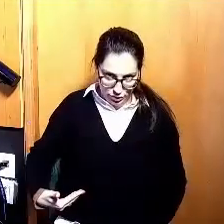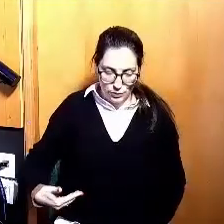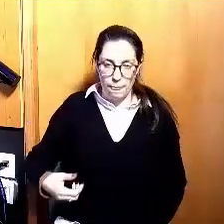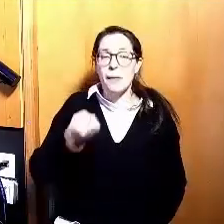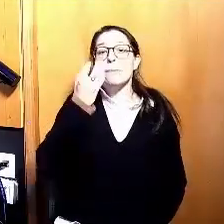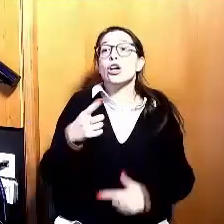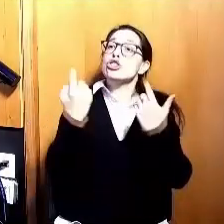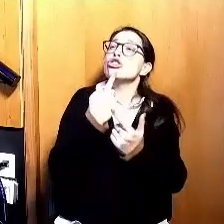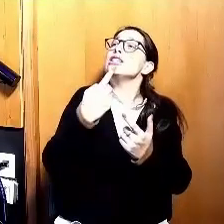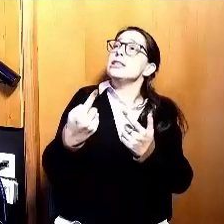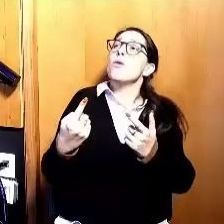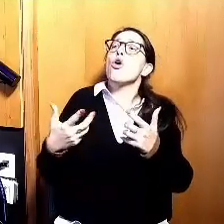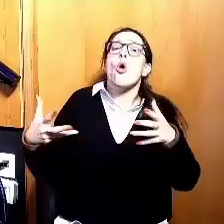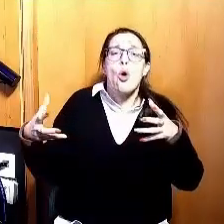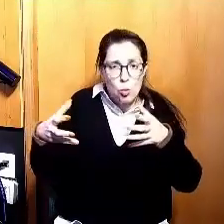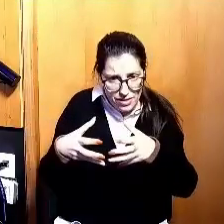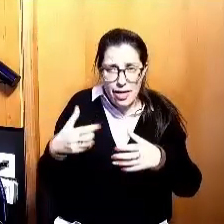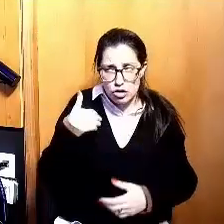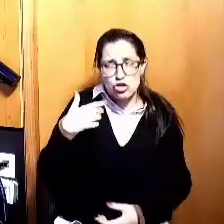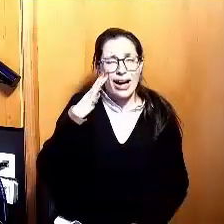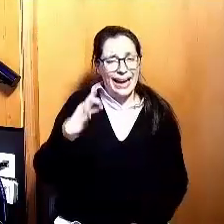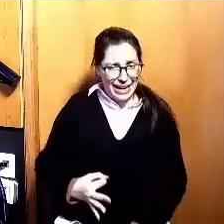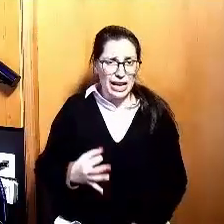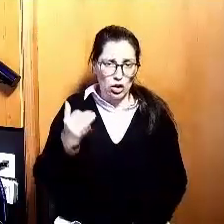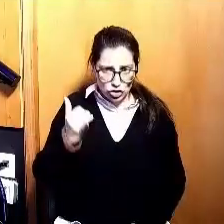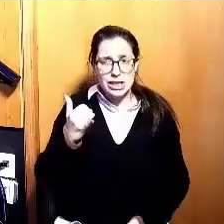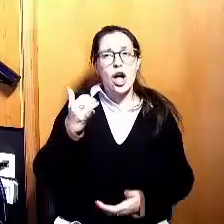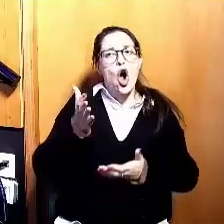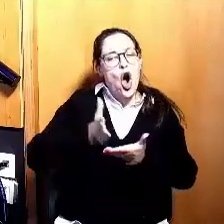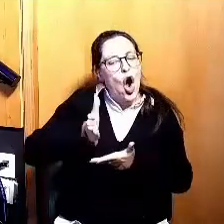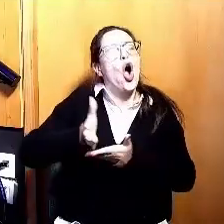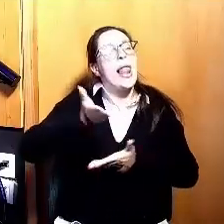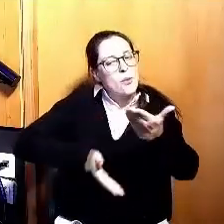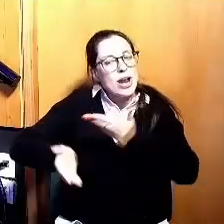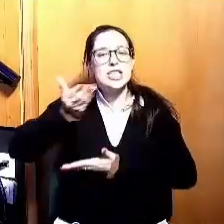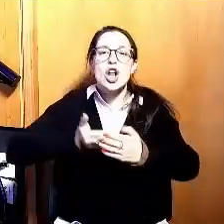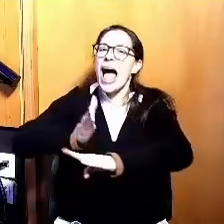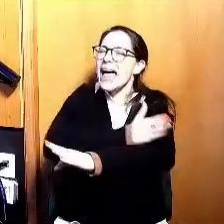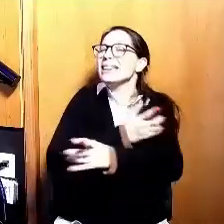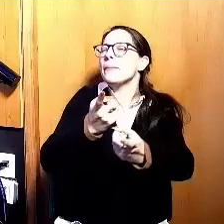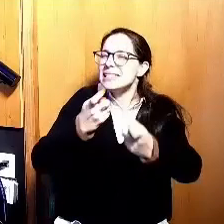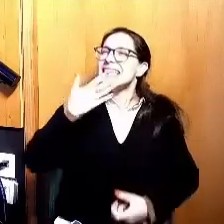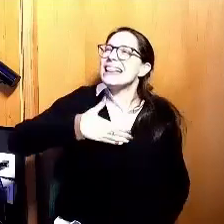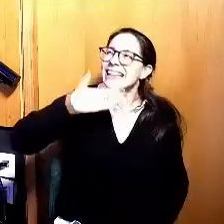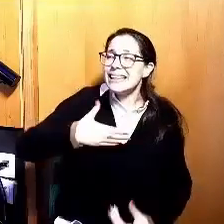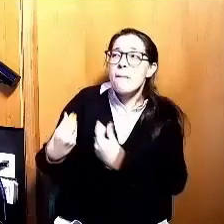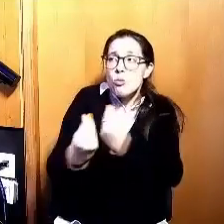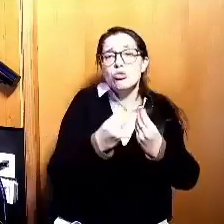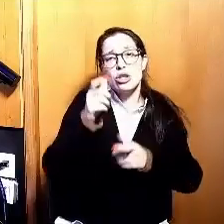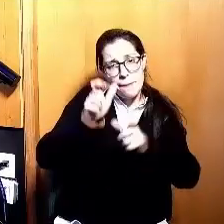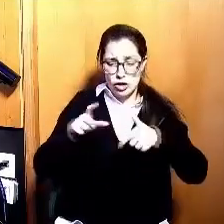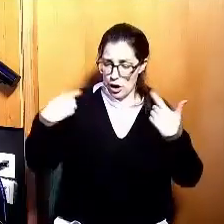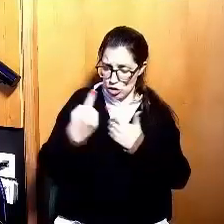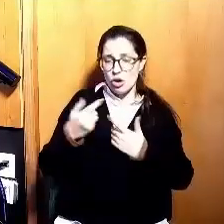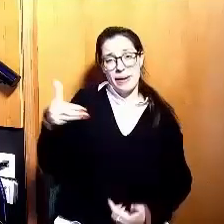hablamos de una comunidad y yo creo que el espíritu de colaboración tiene que lograr entender que muchos de quienes estamos en esta comunidad, si es que